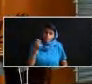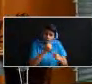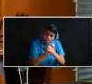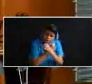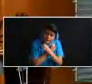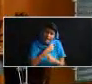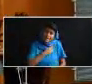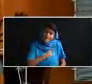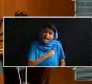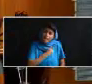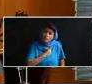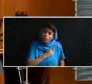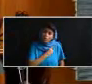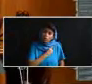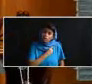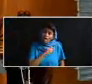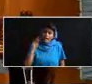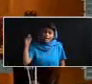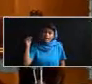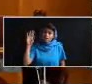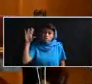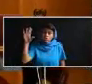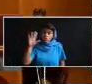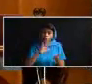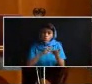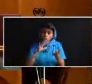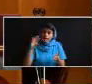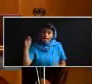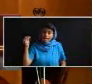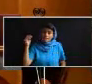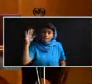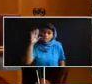anhelamos que su gloria, que su gracia